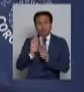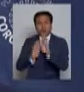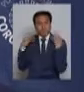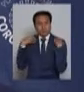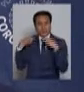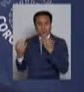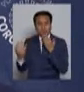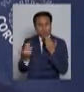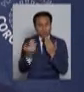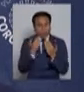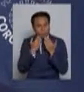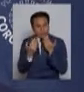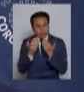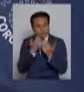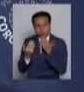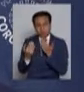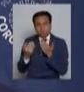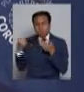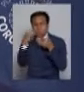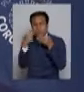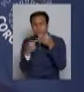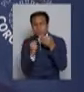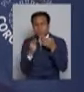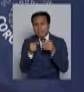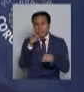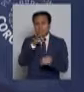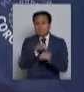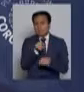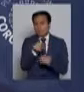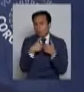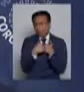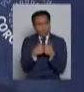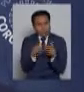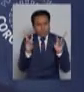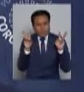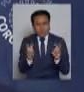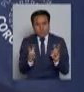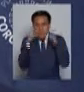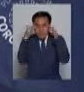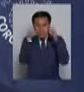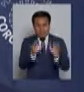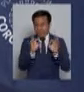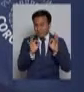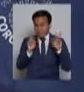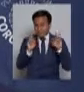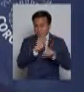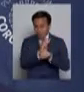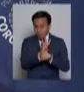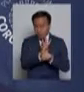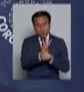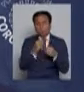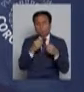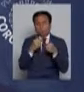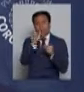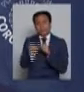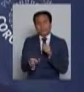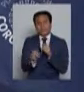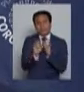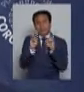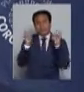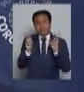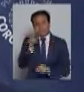para señalar, sea cual sea la enfermedad, no hay aquí una particularidad respecto a coronavirus, sea